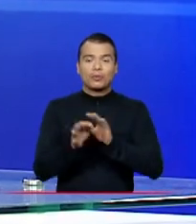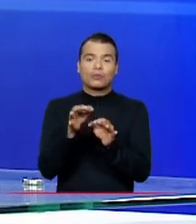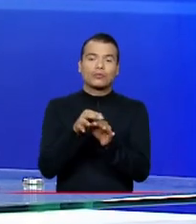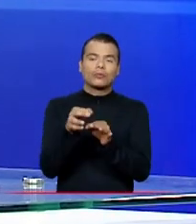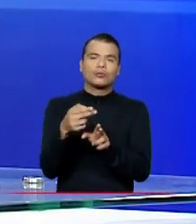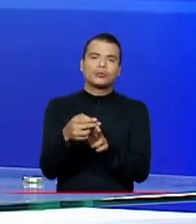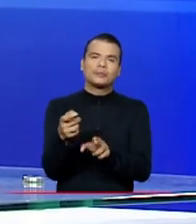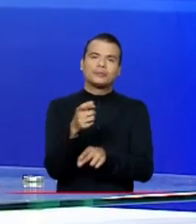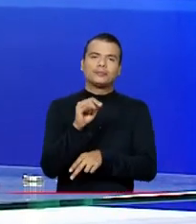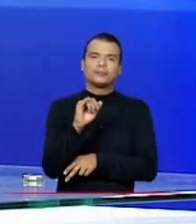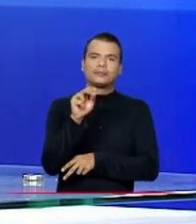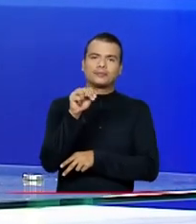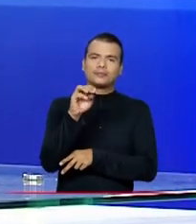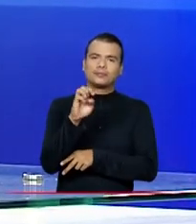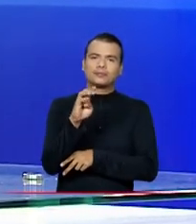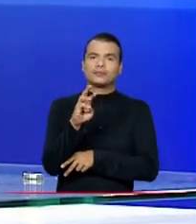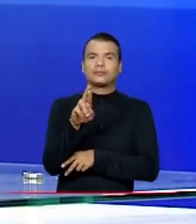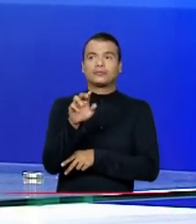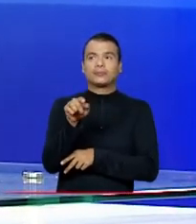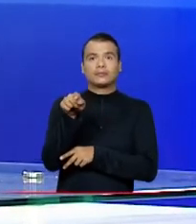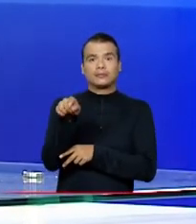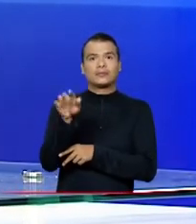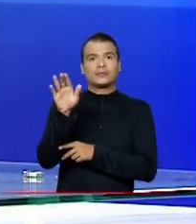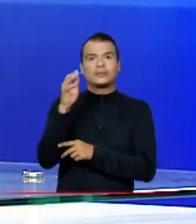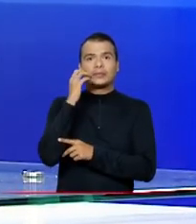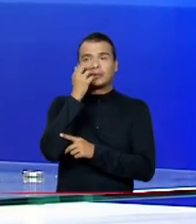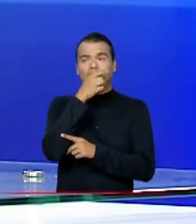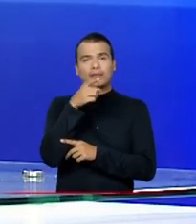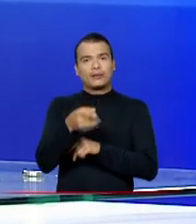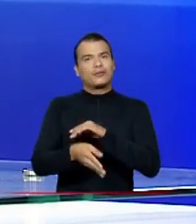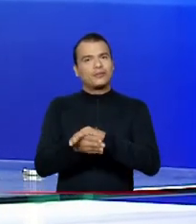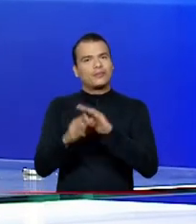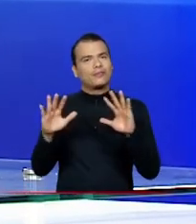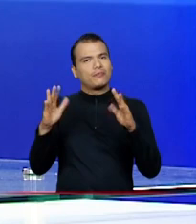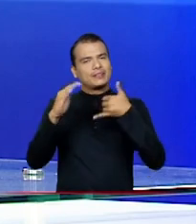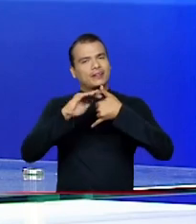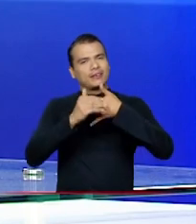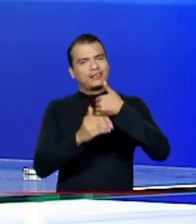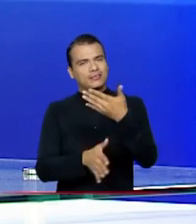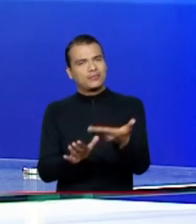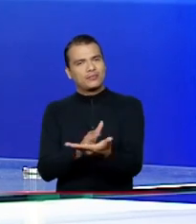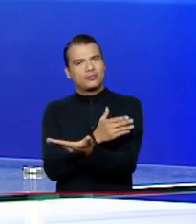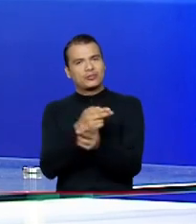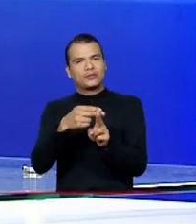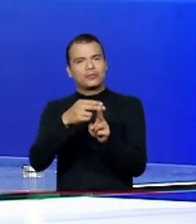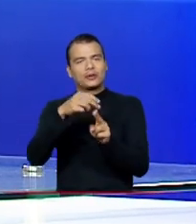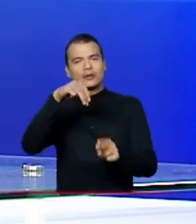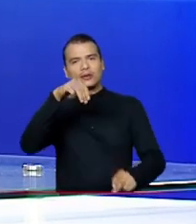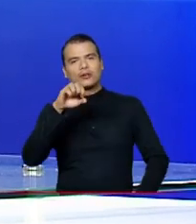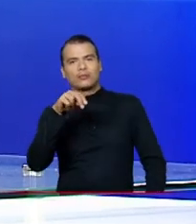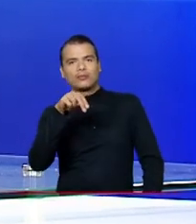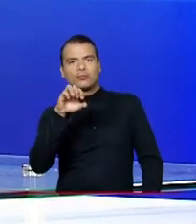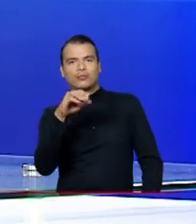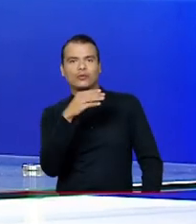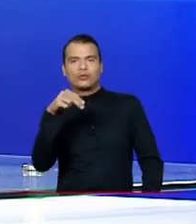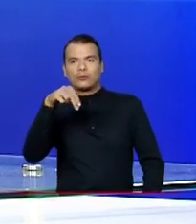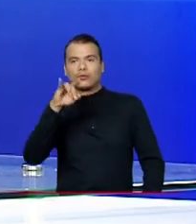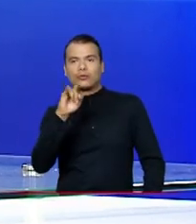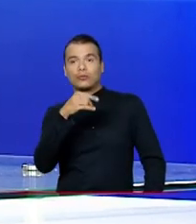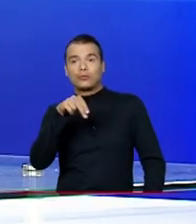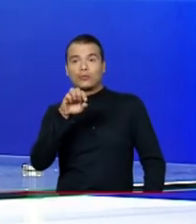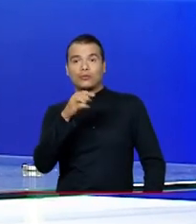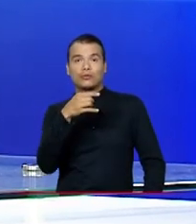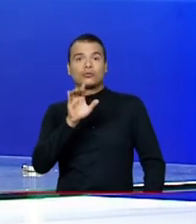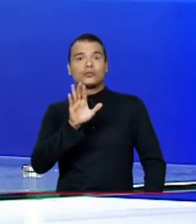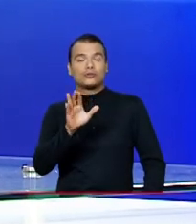En Ginebra sigue la celebración del Festival Mono Núñez. Allí está Telepacífico para transmitir todas las novedades del encuentro musical